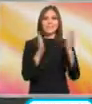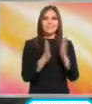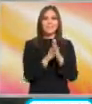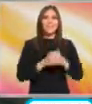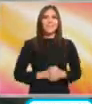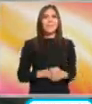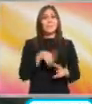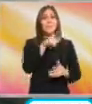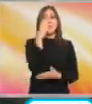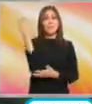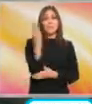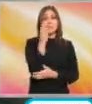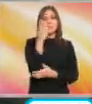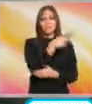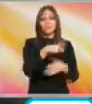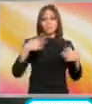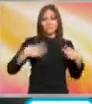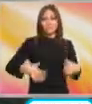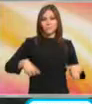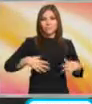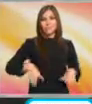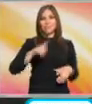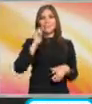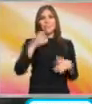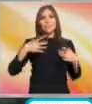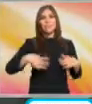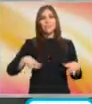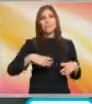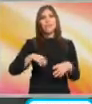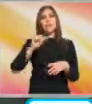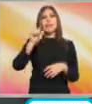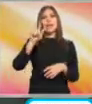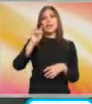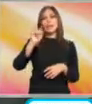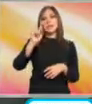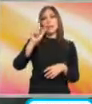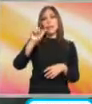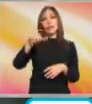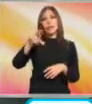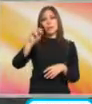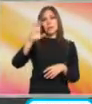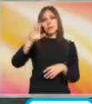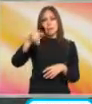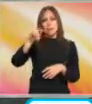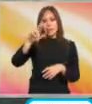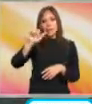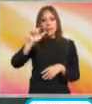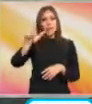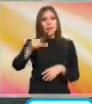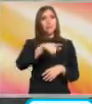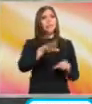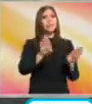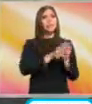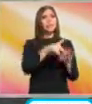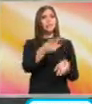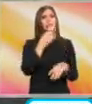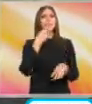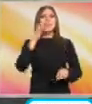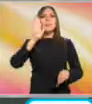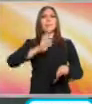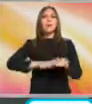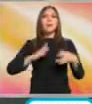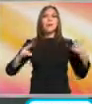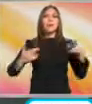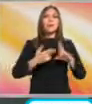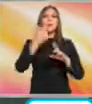en Milpalta el atuendo que nosotros portamos, que es el atuendo del altiplano central, se ocupa para, pues, de unos modos más religiosos, que es para cargar